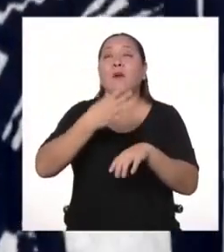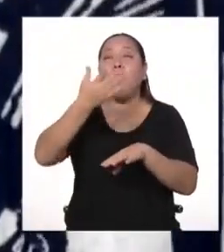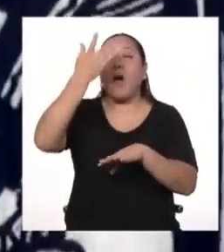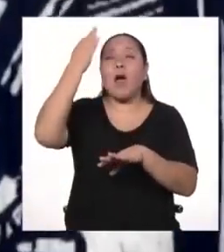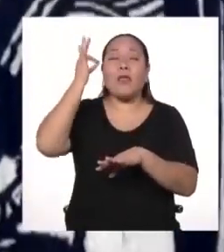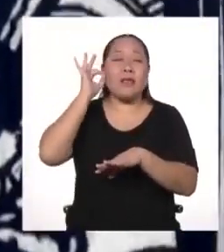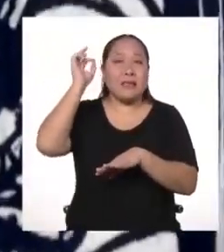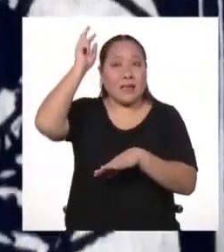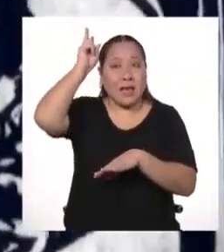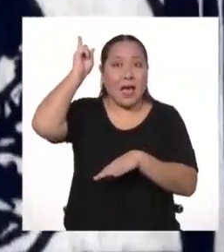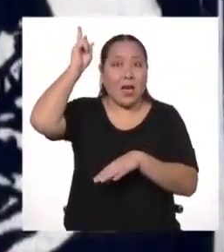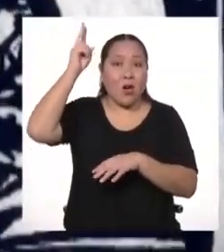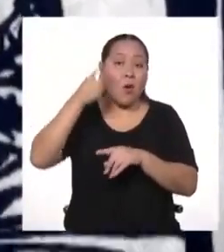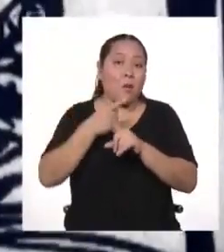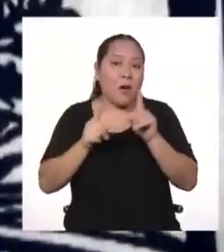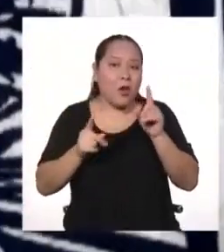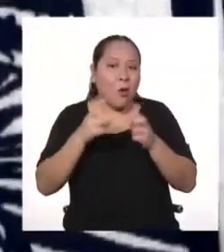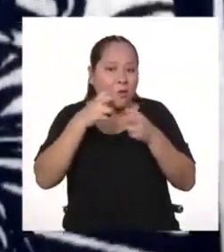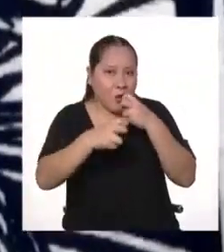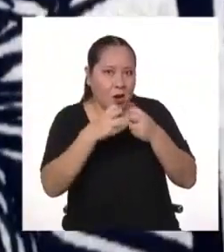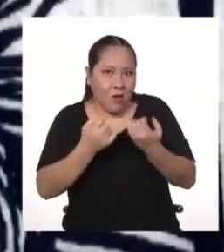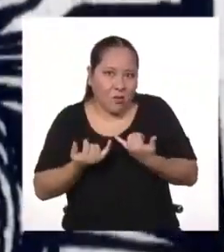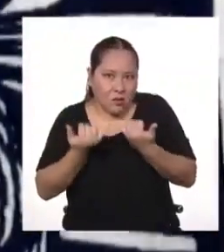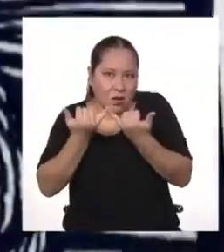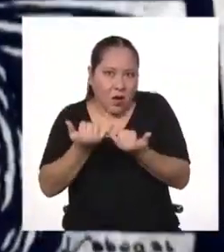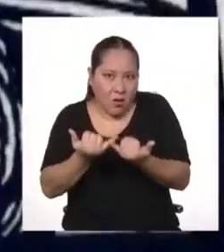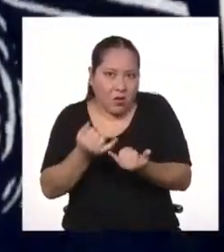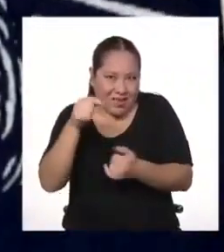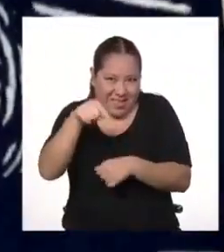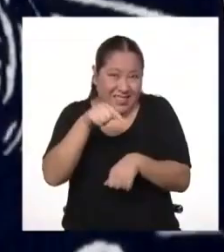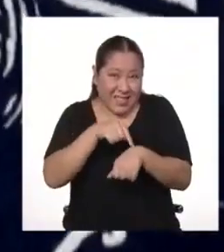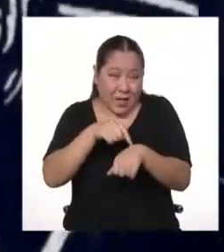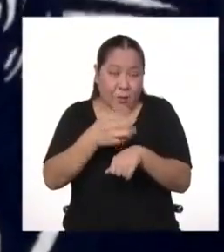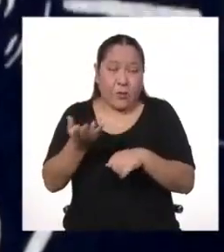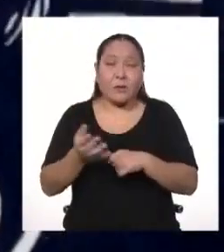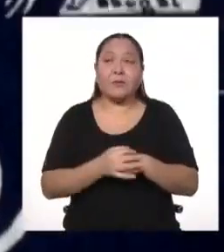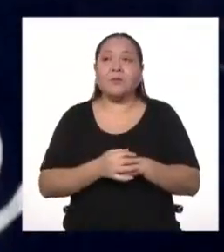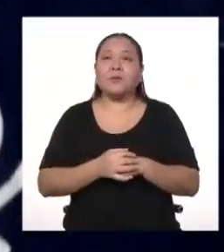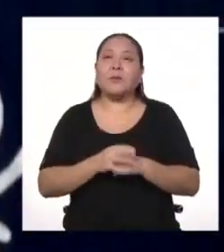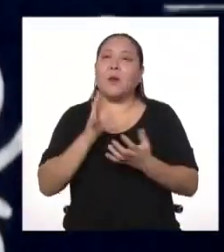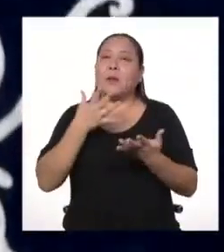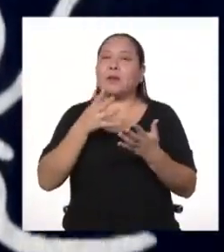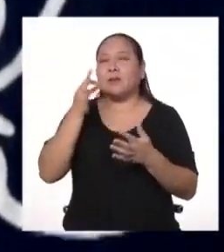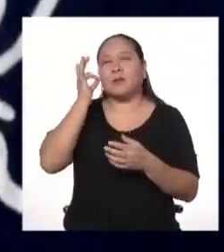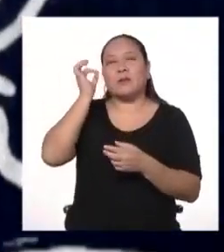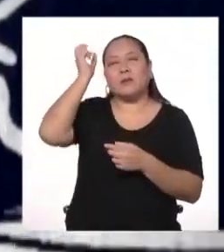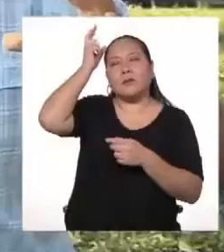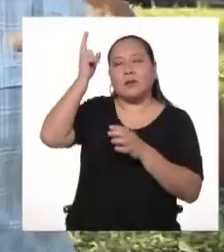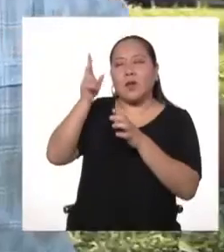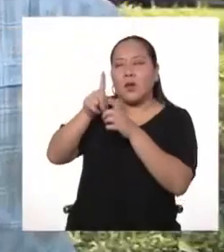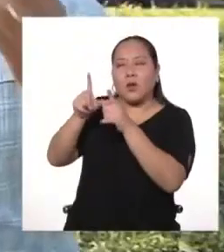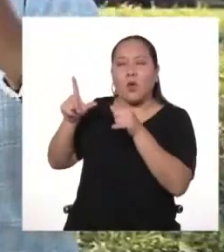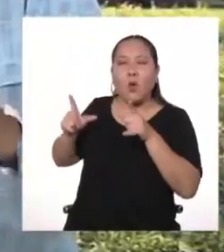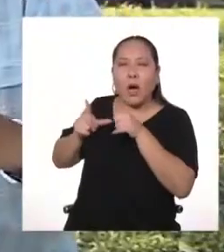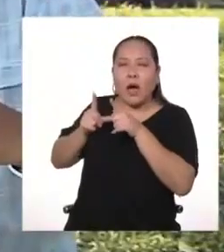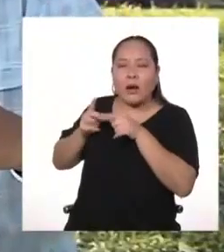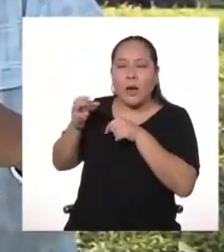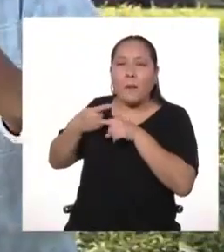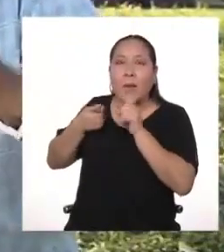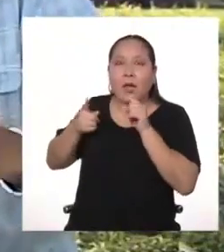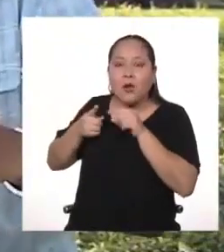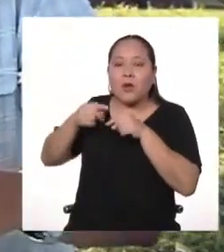dilemas contemporáneos. Y entonces es como que lo incaico fuera solamente un escenario para